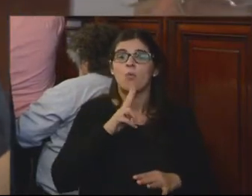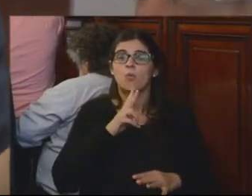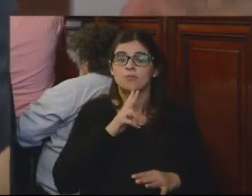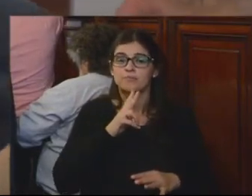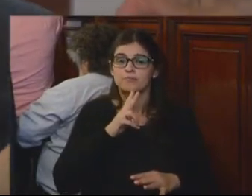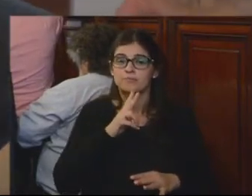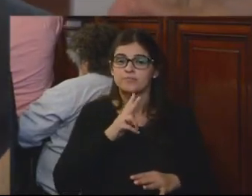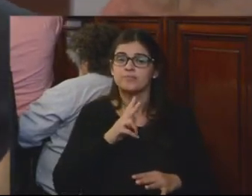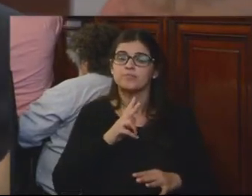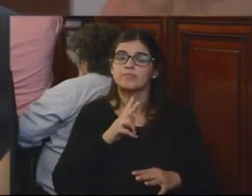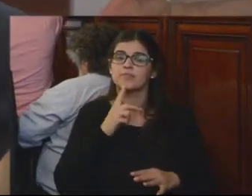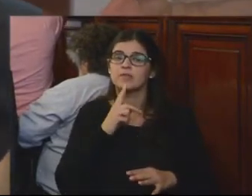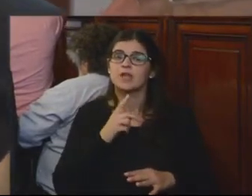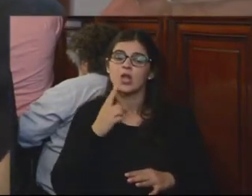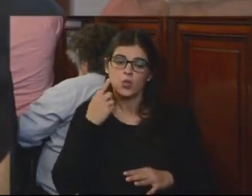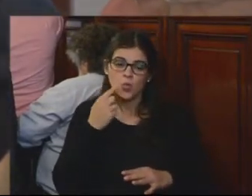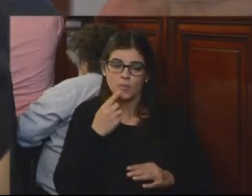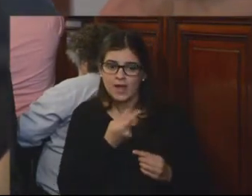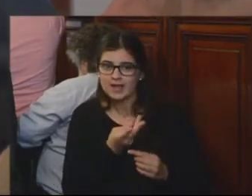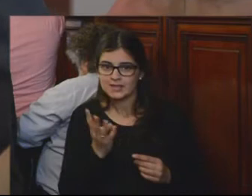la cuestión de los números